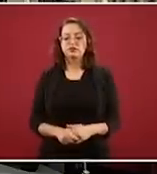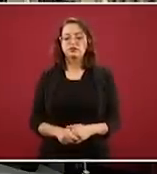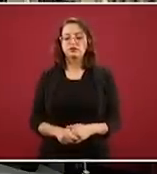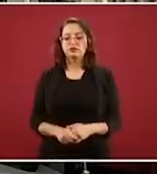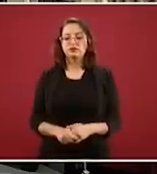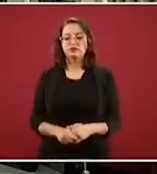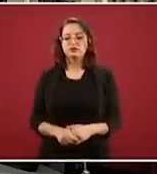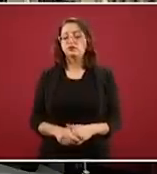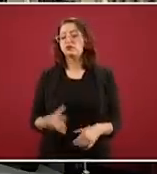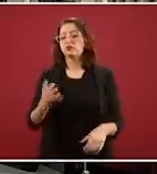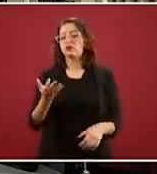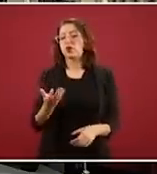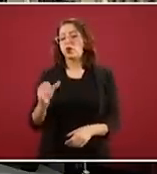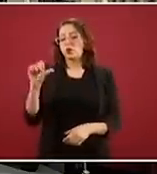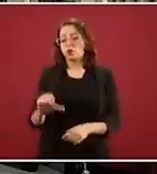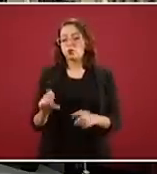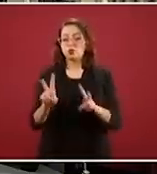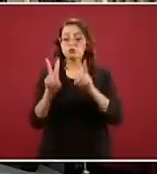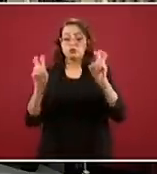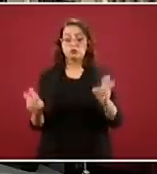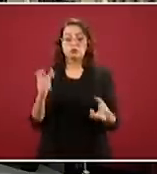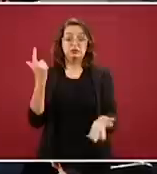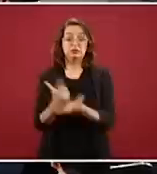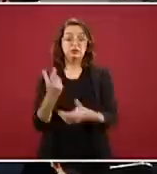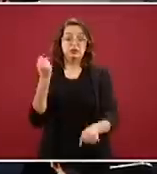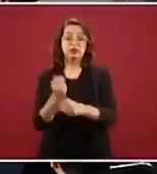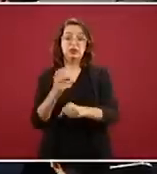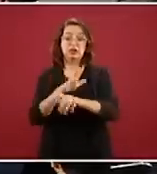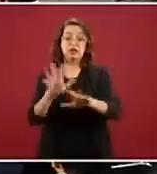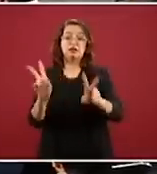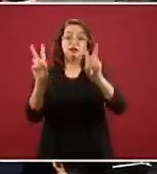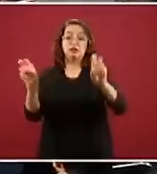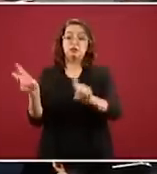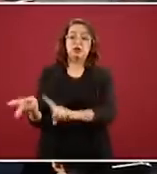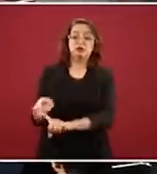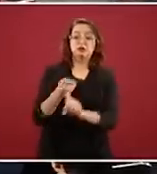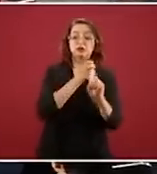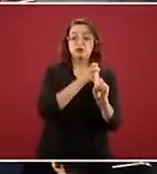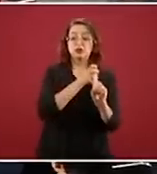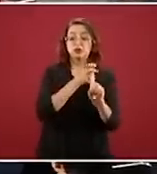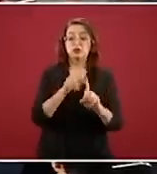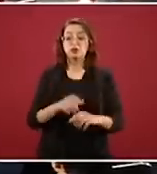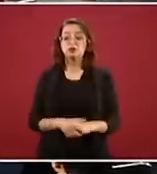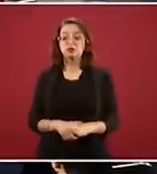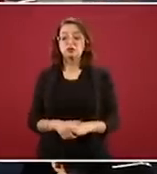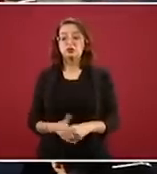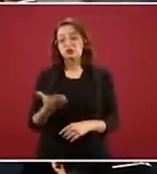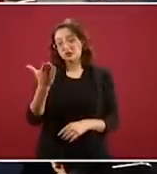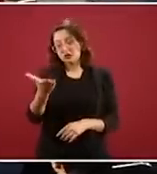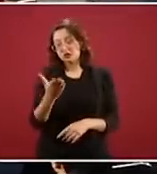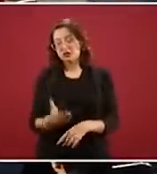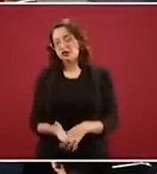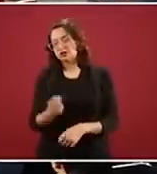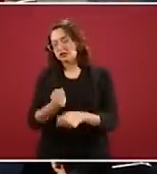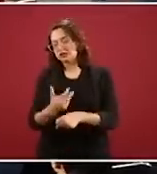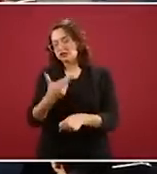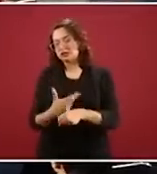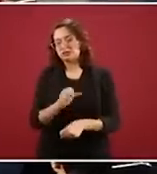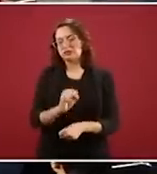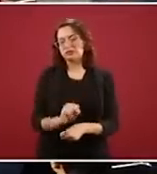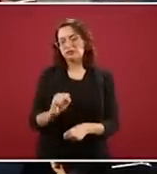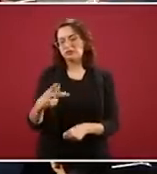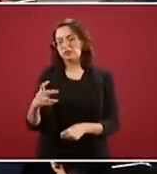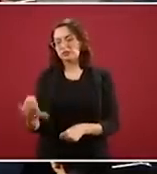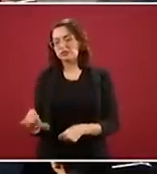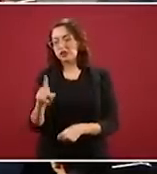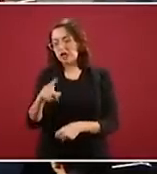se tocó ahorita, un delito de alto impacto, es el secuestro. Si el secretario de Seguridad tuviese algunos datos acerca